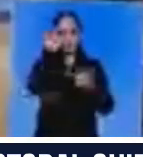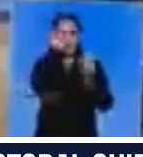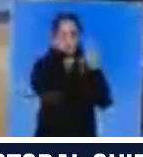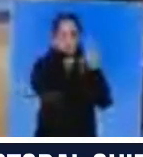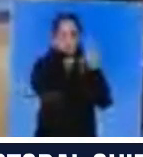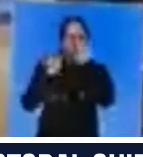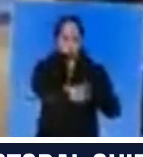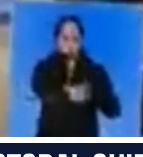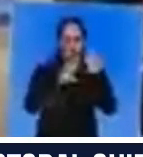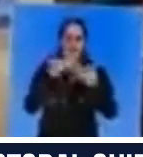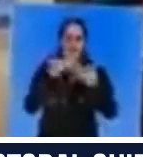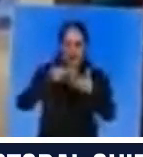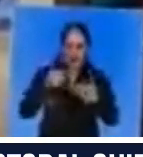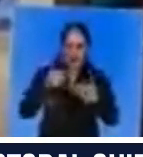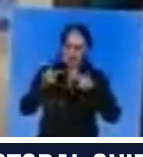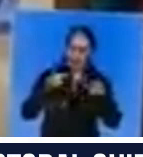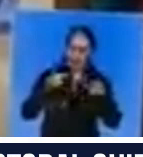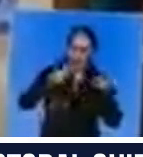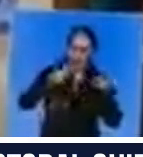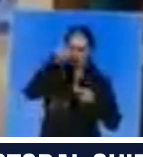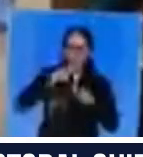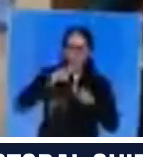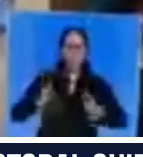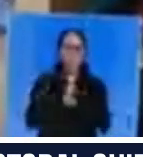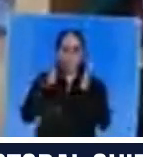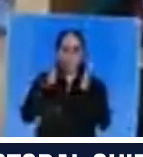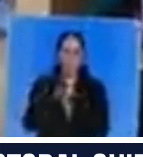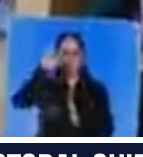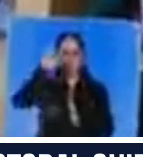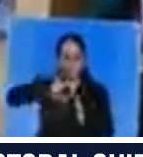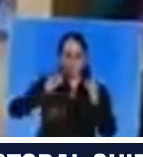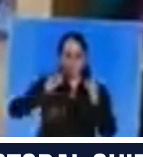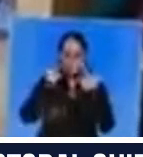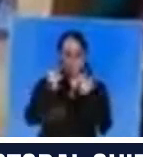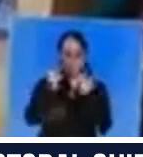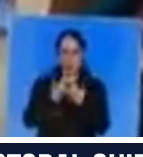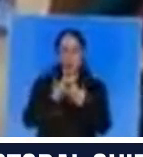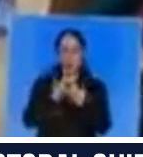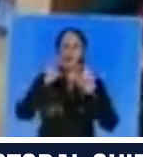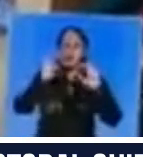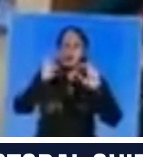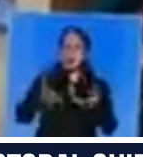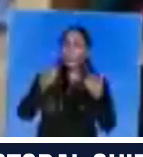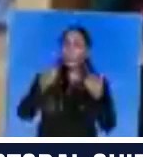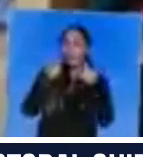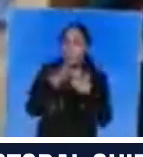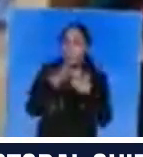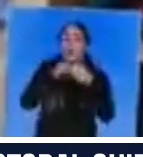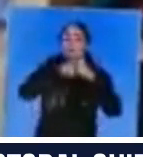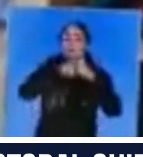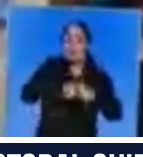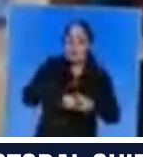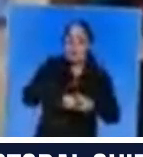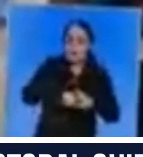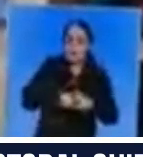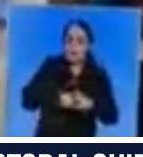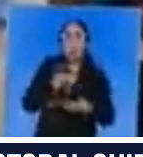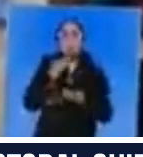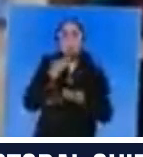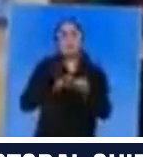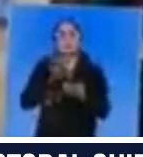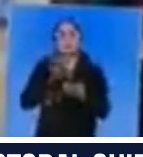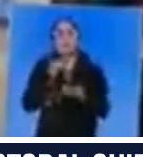y con el cual venimos preparados para participar en esta sesión. Ya iniciada la sesión, se está presentando